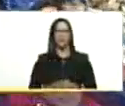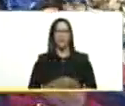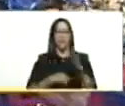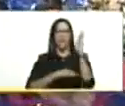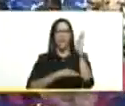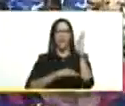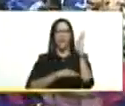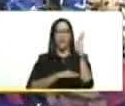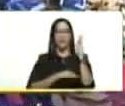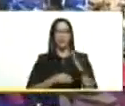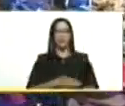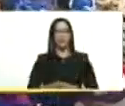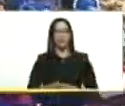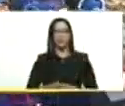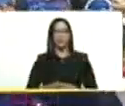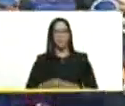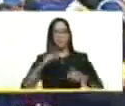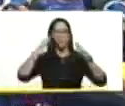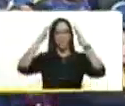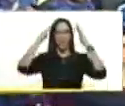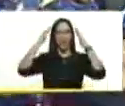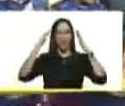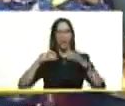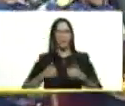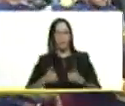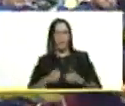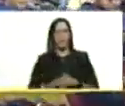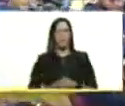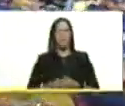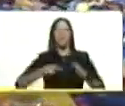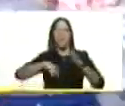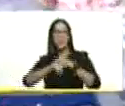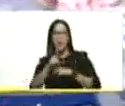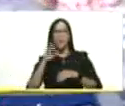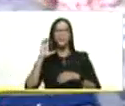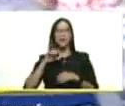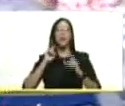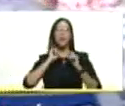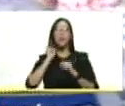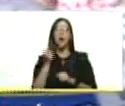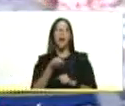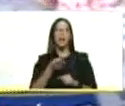Lara. Mi saludo, pues. Y vámonos al estado Guárico.